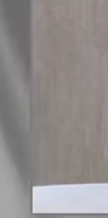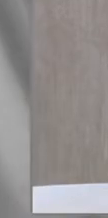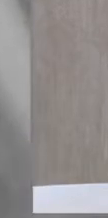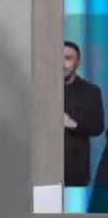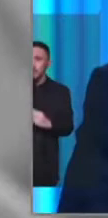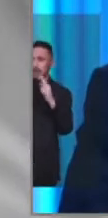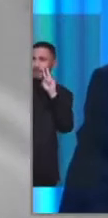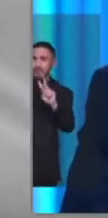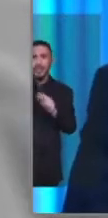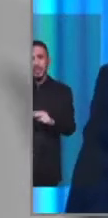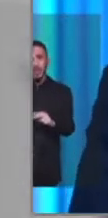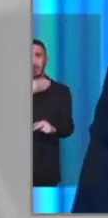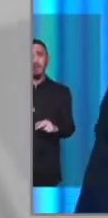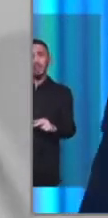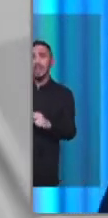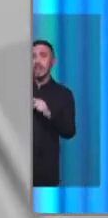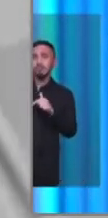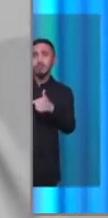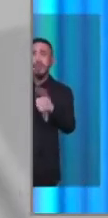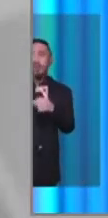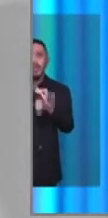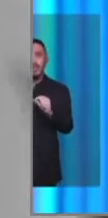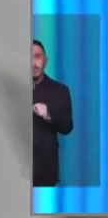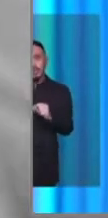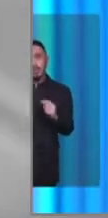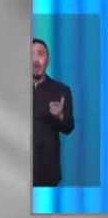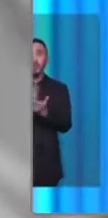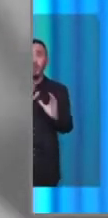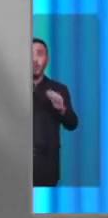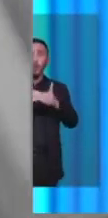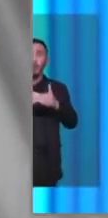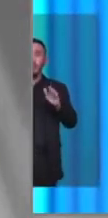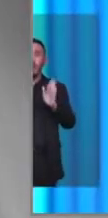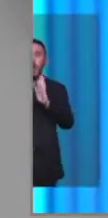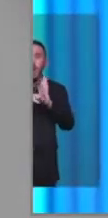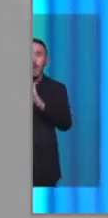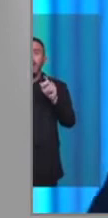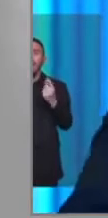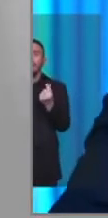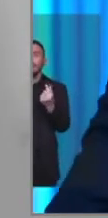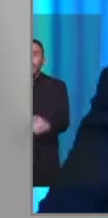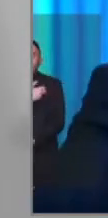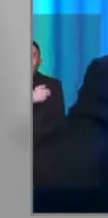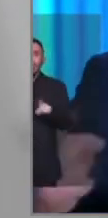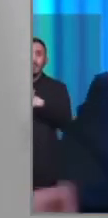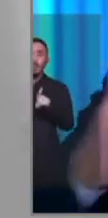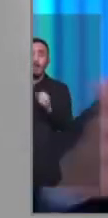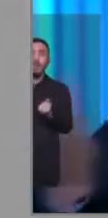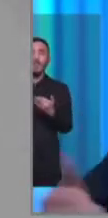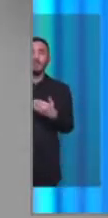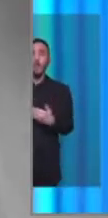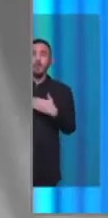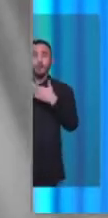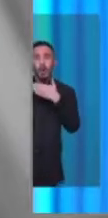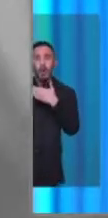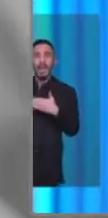analistas políticos también indican esto y después del debate esto se ve